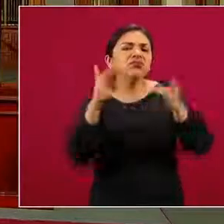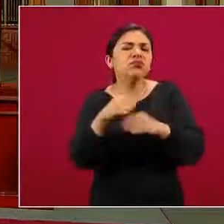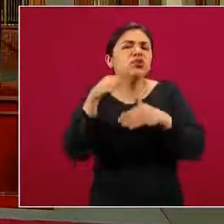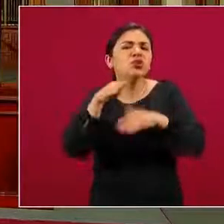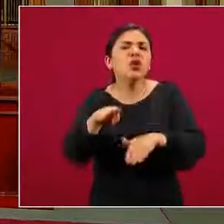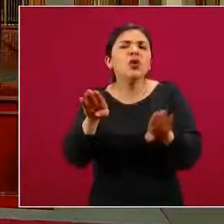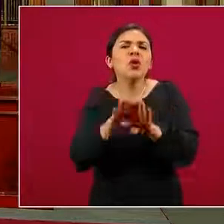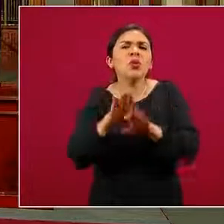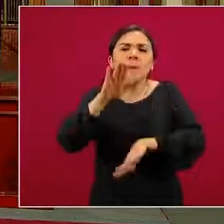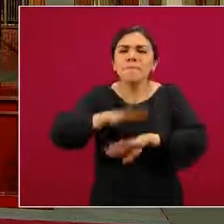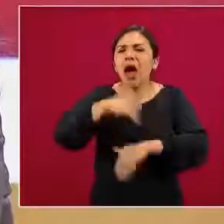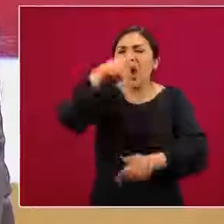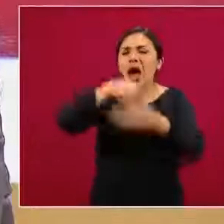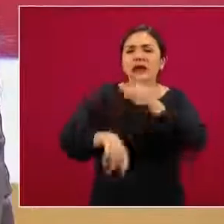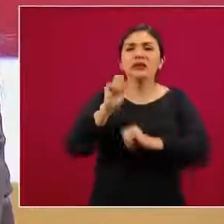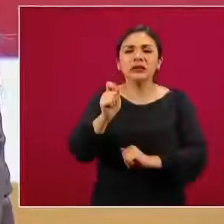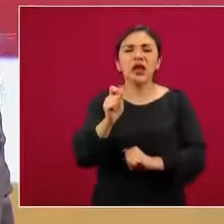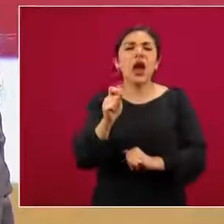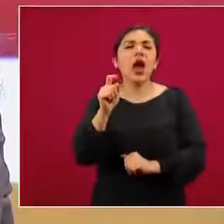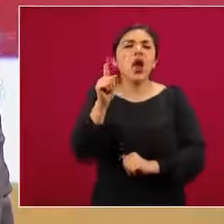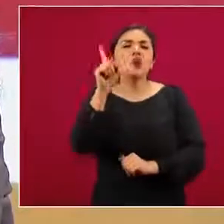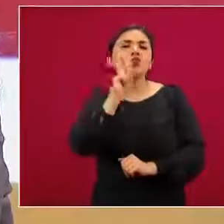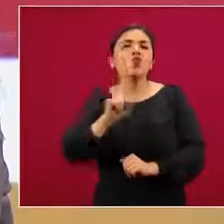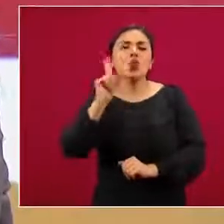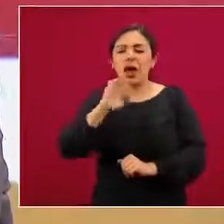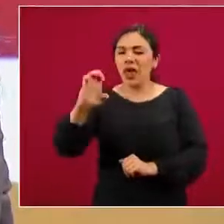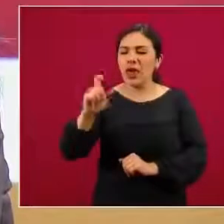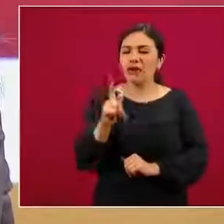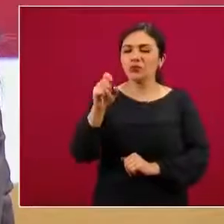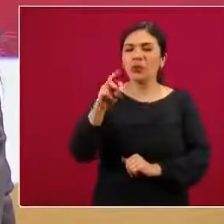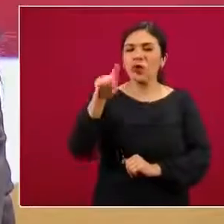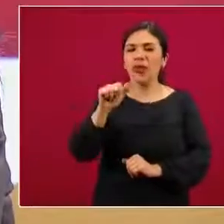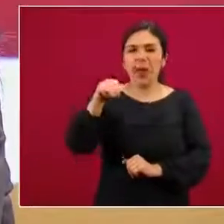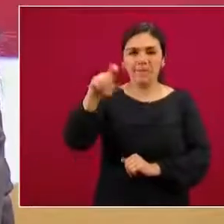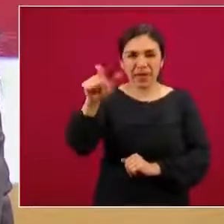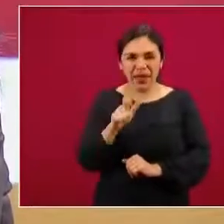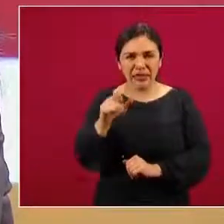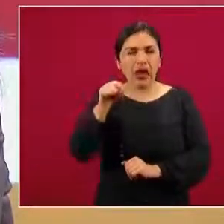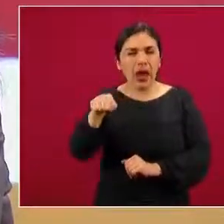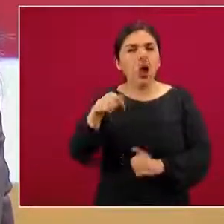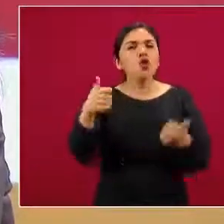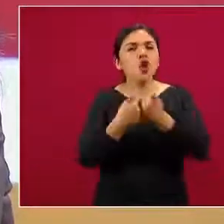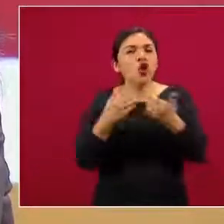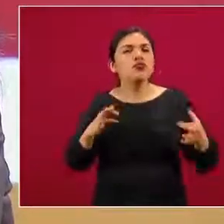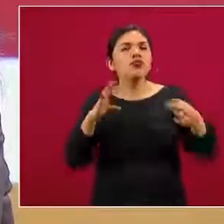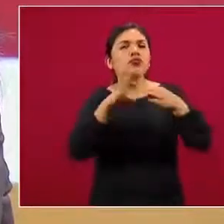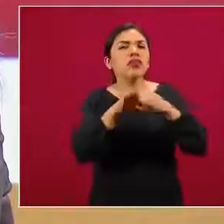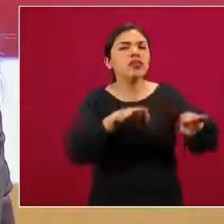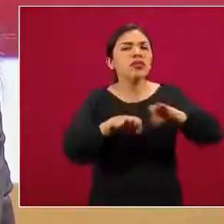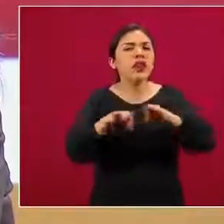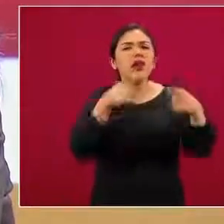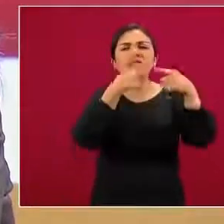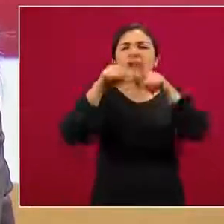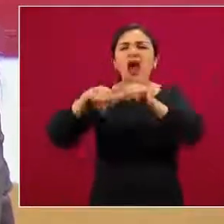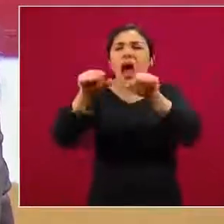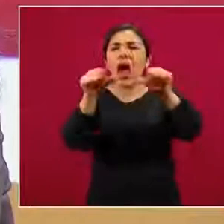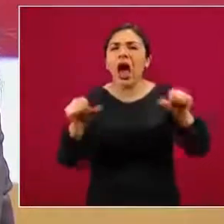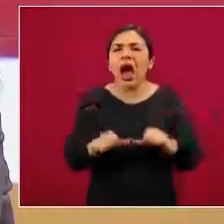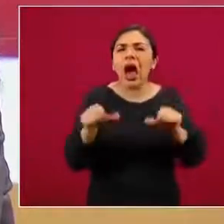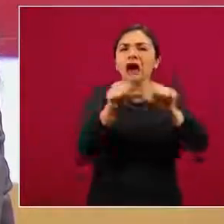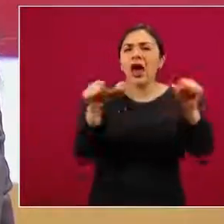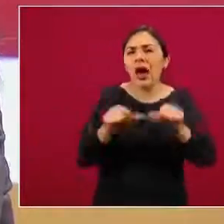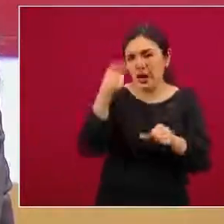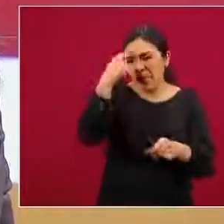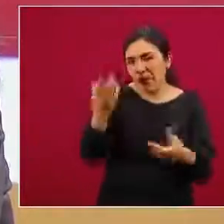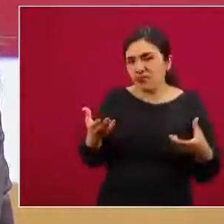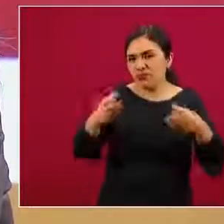un poquito más sobre Mujer Exporte MX, sobre todo la colaboración que estamos haciendo las diversas áreas involucradas en el